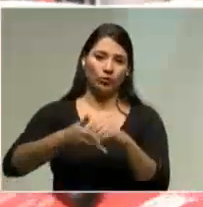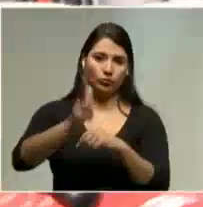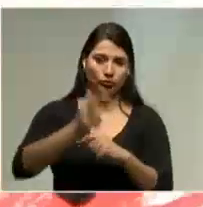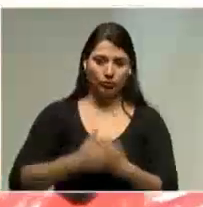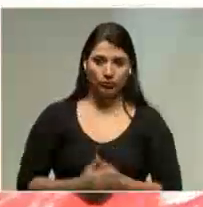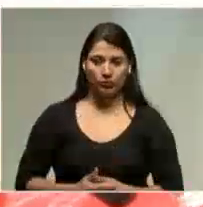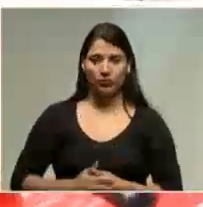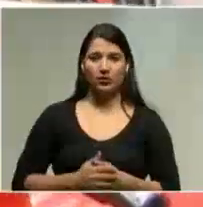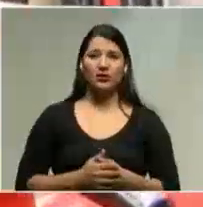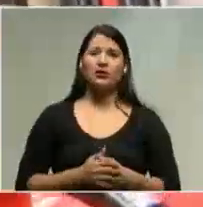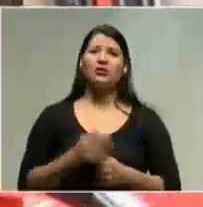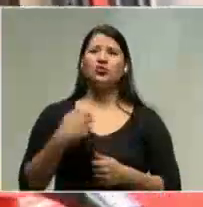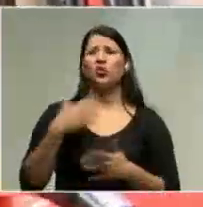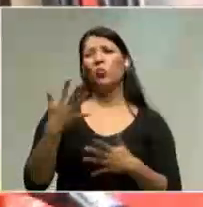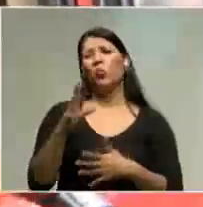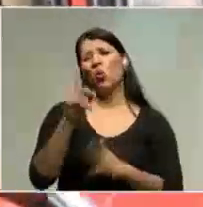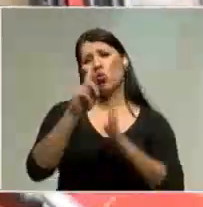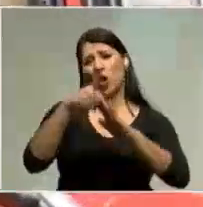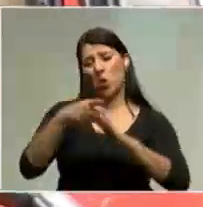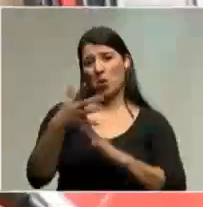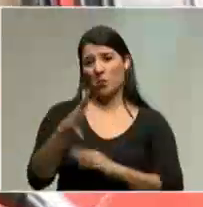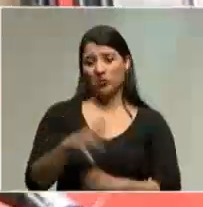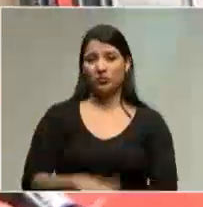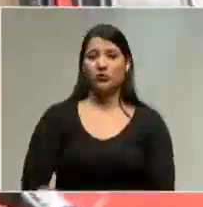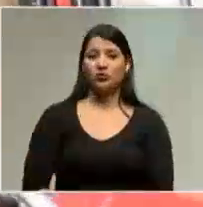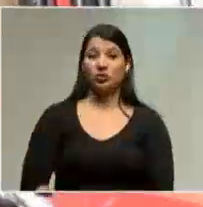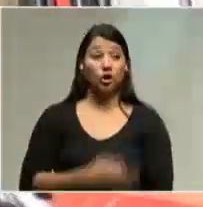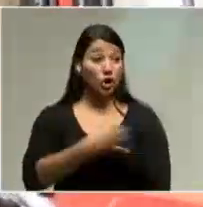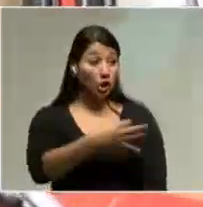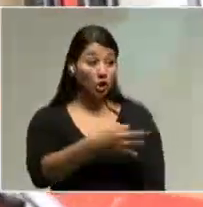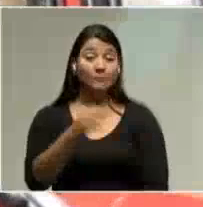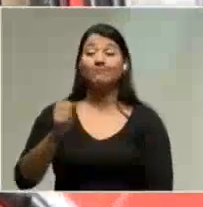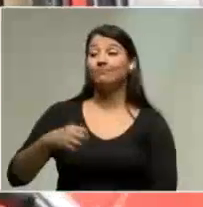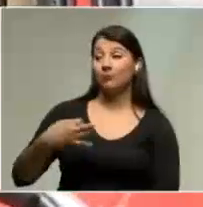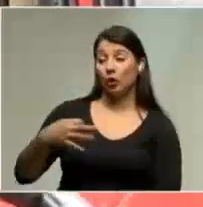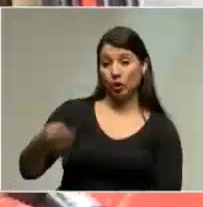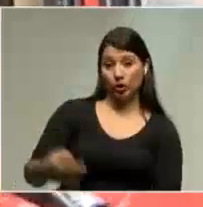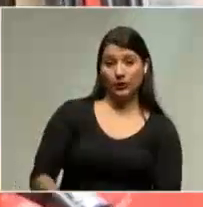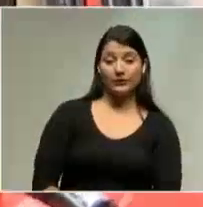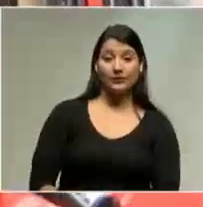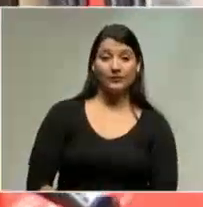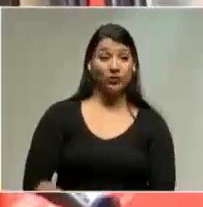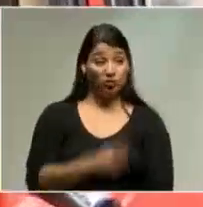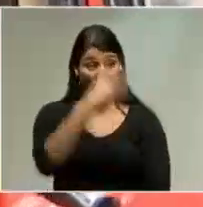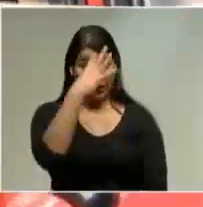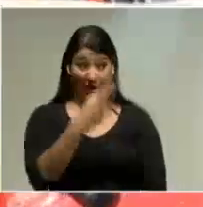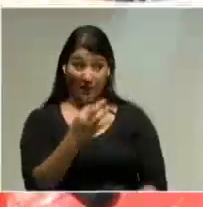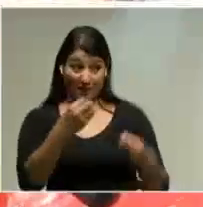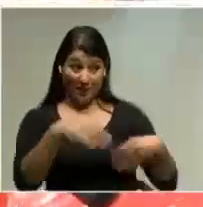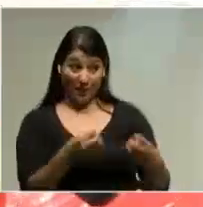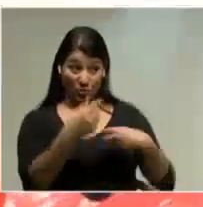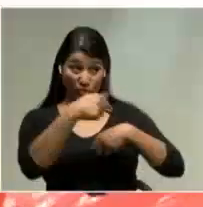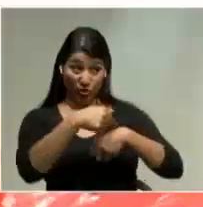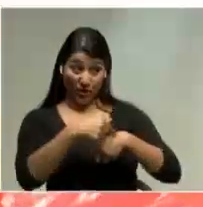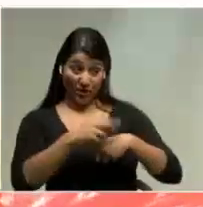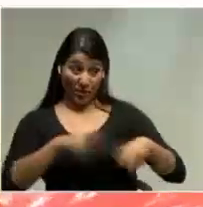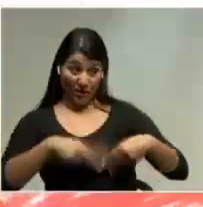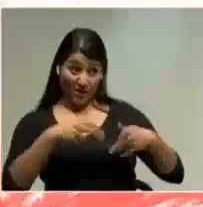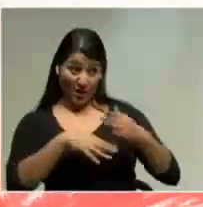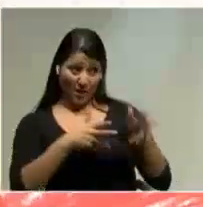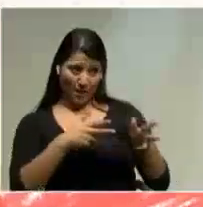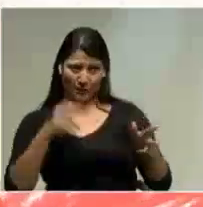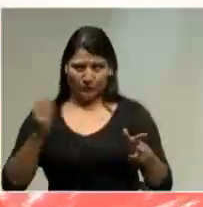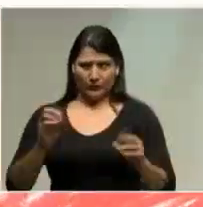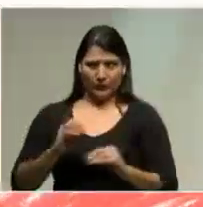Más o menos, sí, siempre duro como una hora. ¿Todos los días? Todos los días. ¿Considera usted que pierde demasiado tiempo de su vida en la presa? Sí,